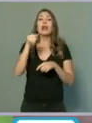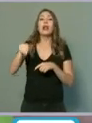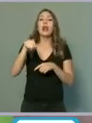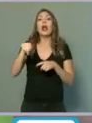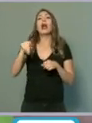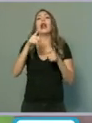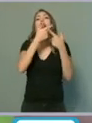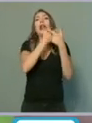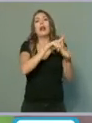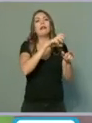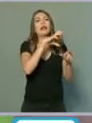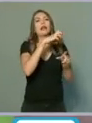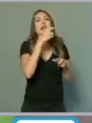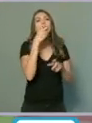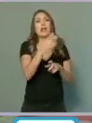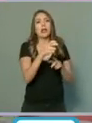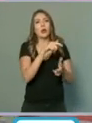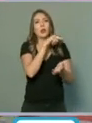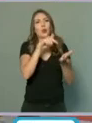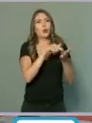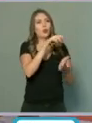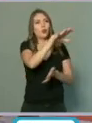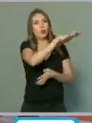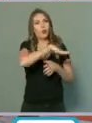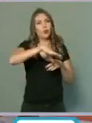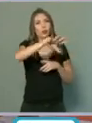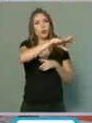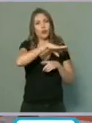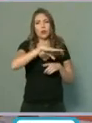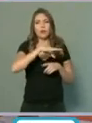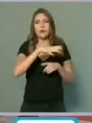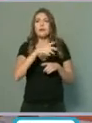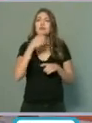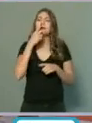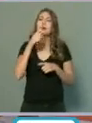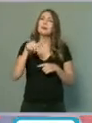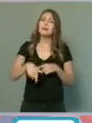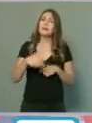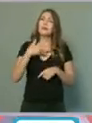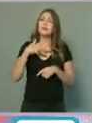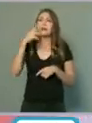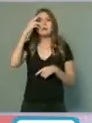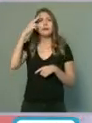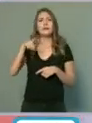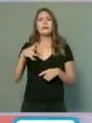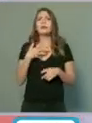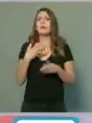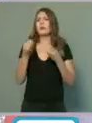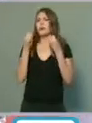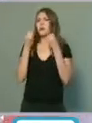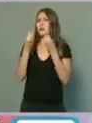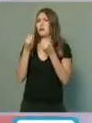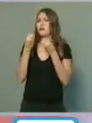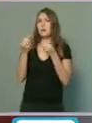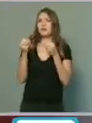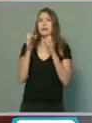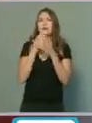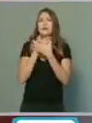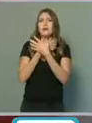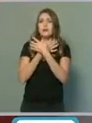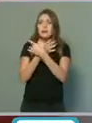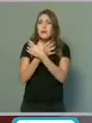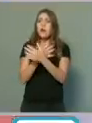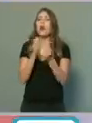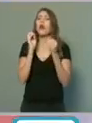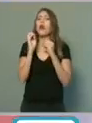zona, ¿no? Oye, pero aquí en la Ciudad de México tenemos así, libres. ¿Hay muchas mariposas o falta